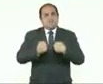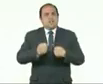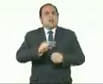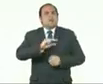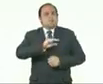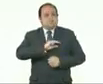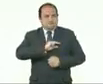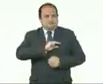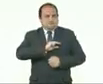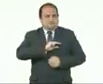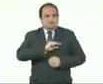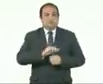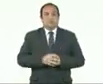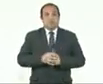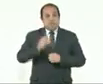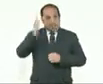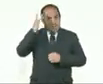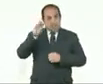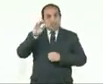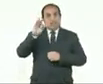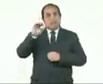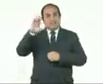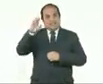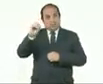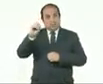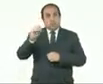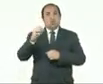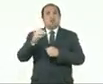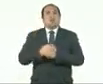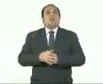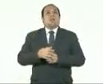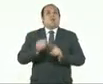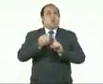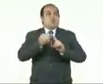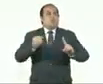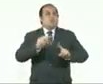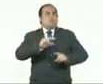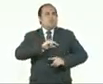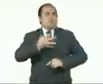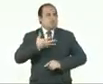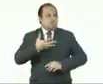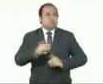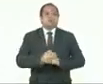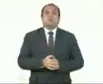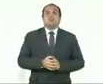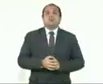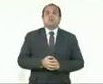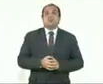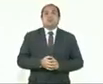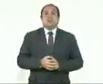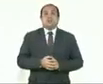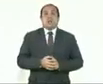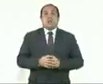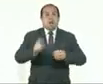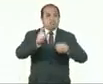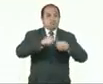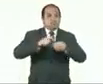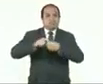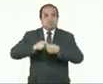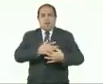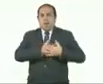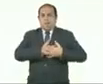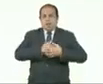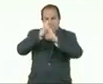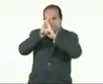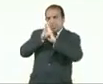especial. San Francisco de Asís tiene una frase muy especial, en la que suma todo su amor y